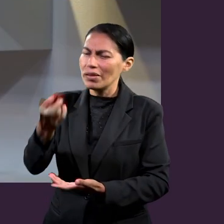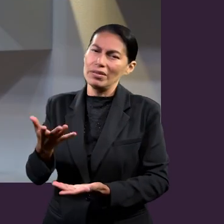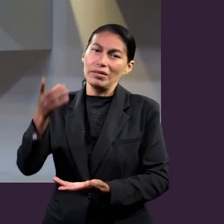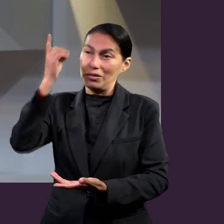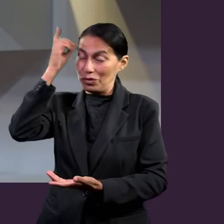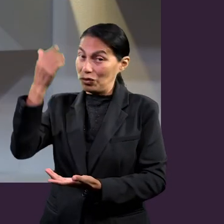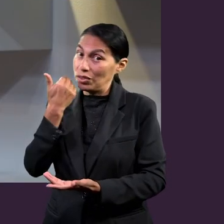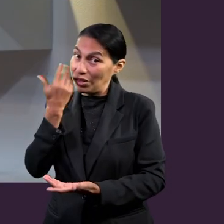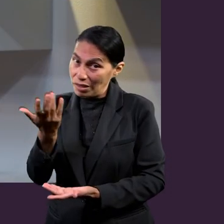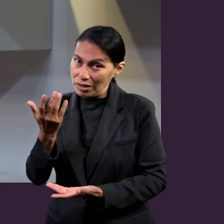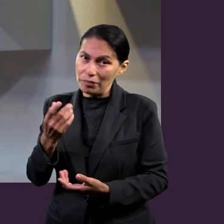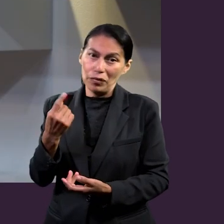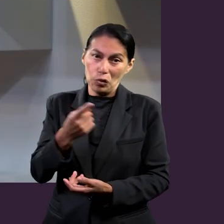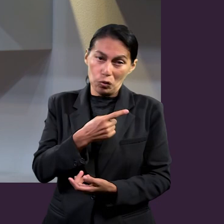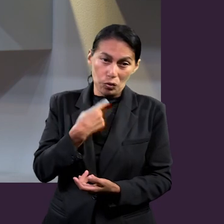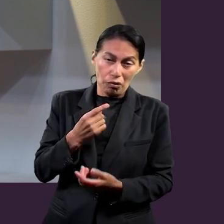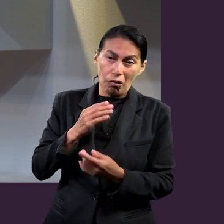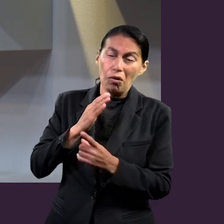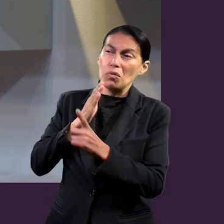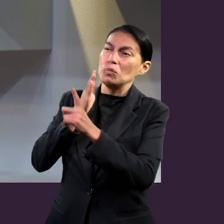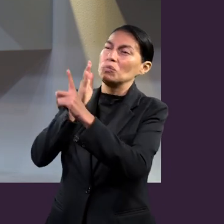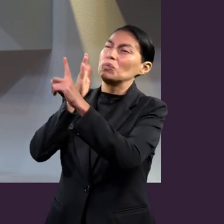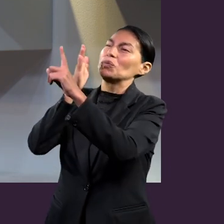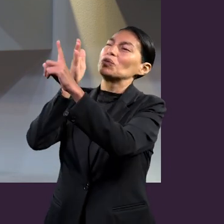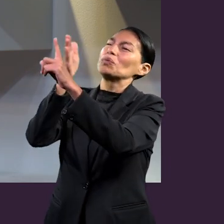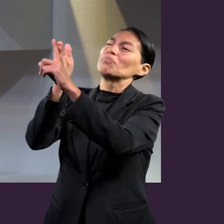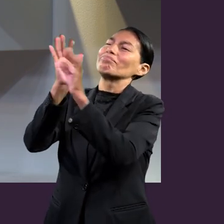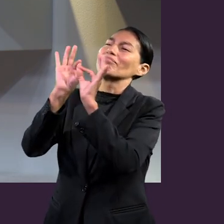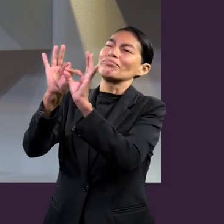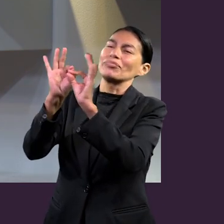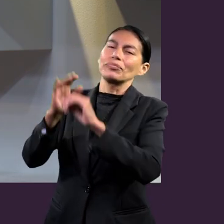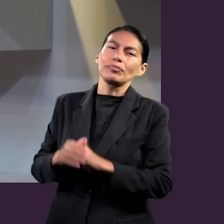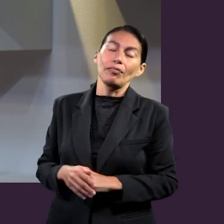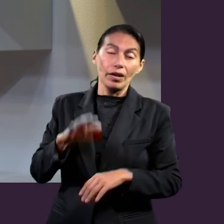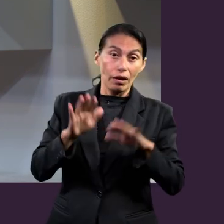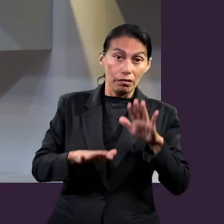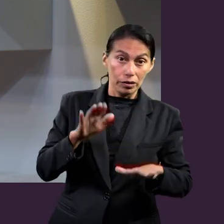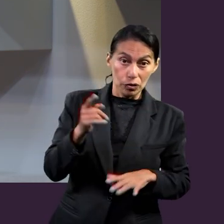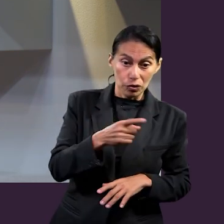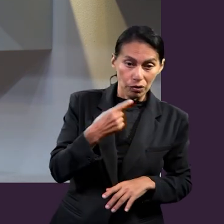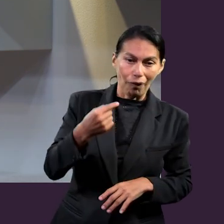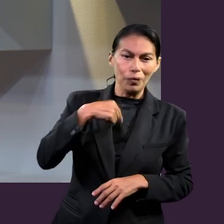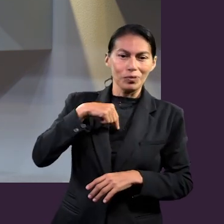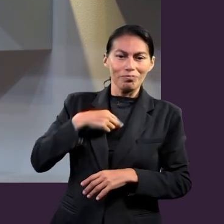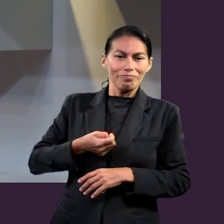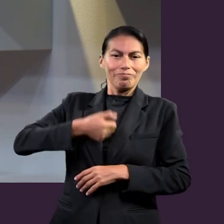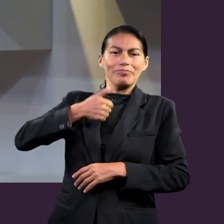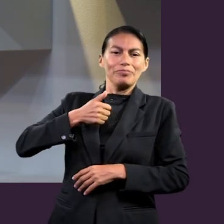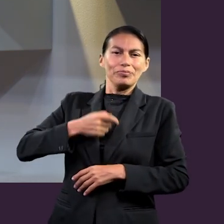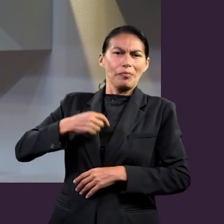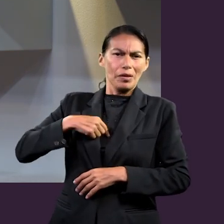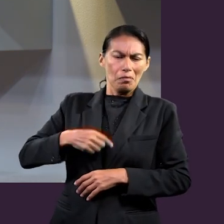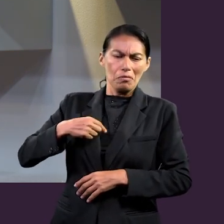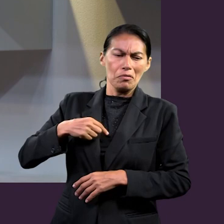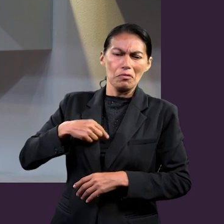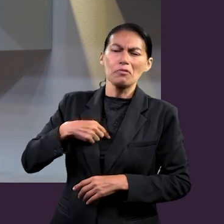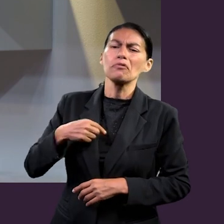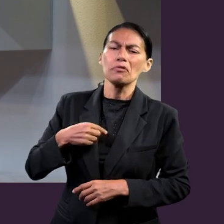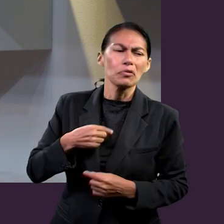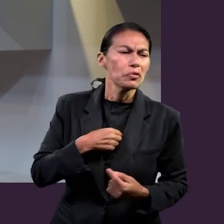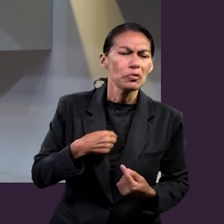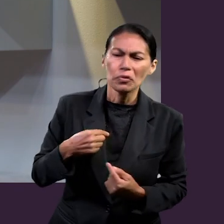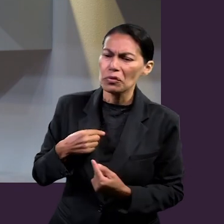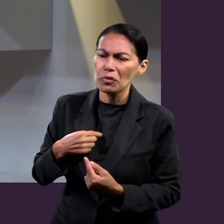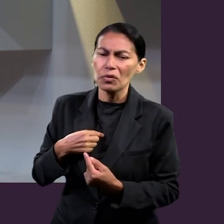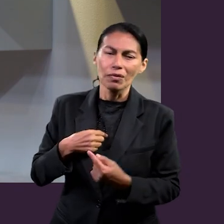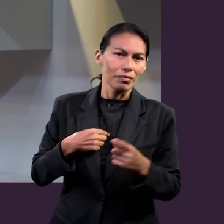propósito de nuestra vida. Sí. Porque muchas veces nosotros miramos nada más, yo, yo, y está diciendo, ¿sabes qué? No, tú puedes hacer